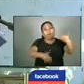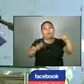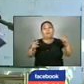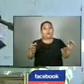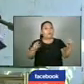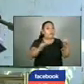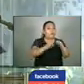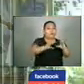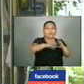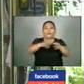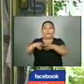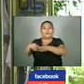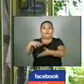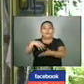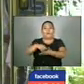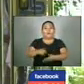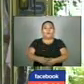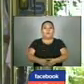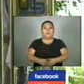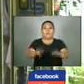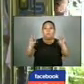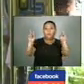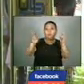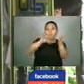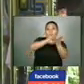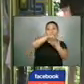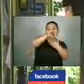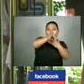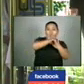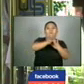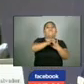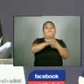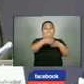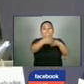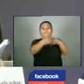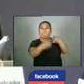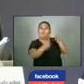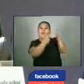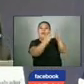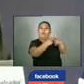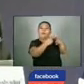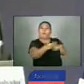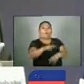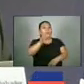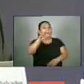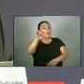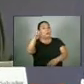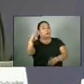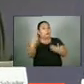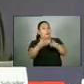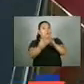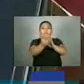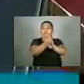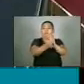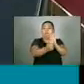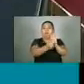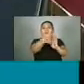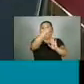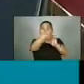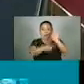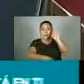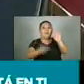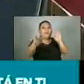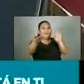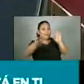ciudadanas. El proyecto plantea modificaciones en más de 200 artículos de los 274 de la Carta